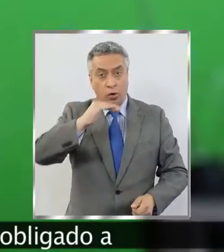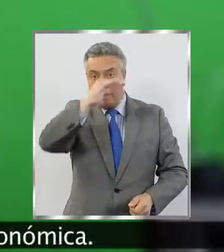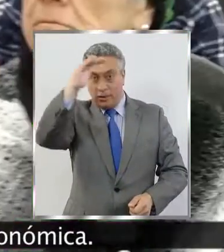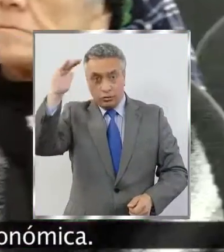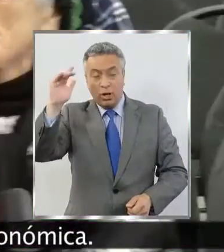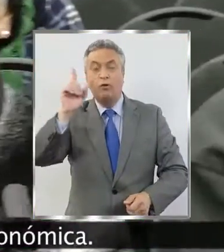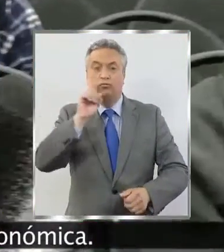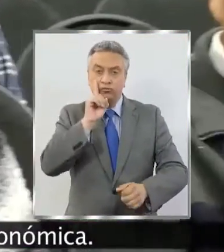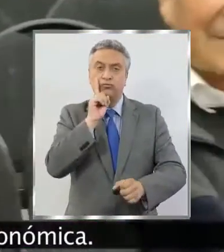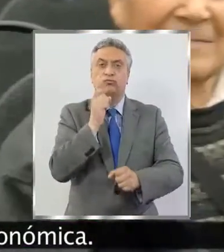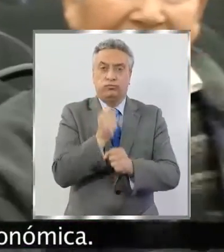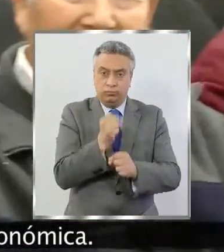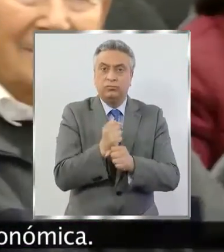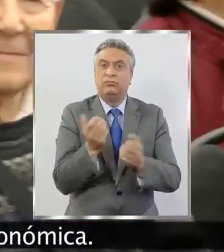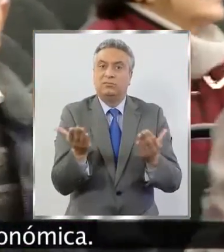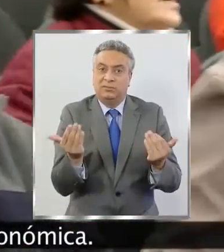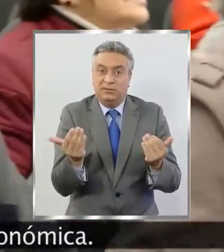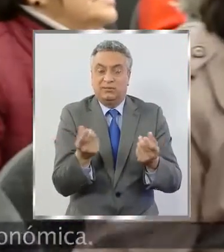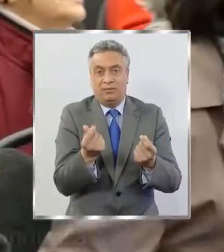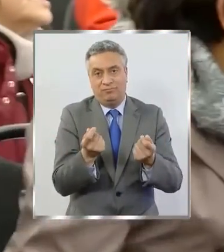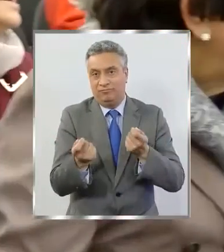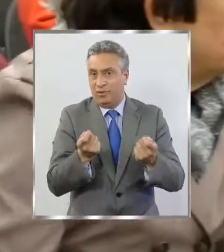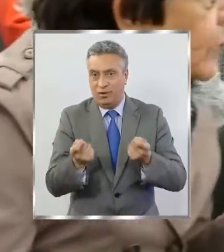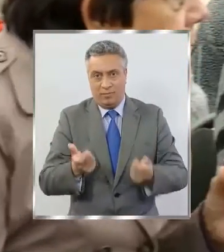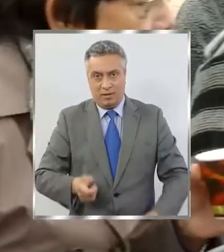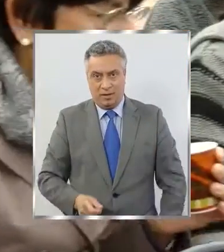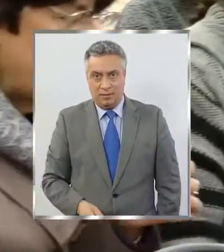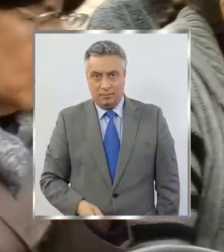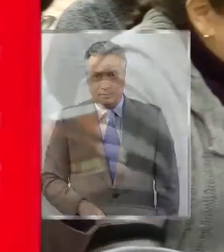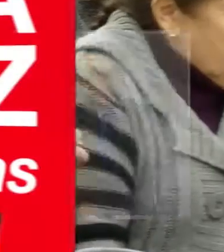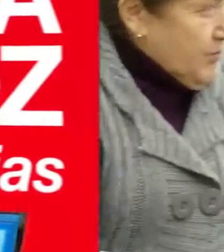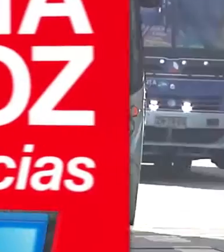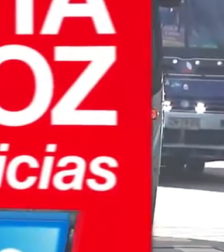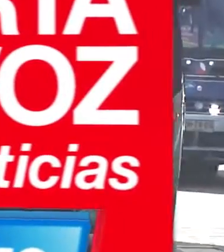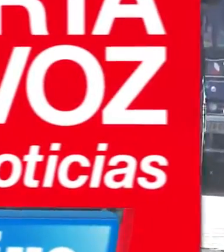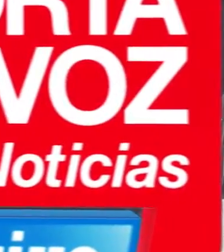está obligado a hacerlo por necesidad económica.